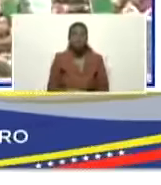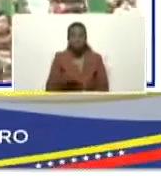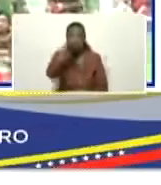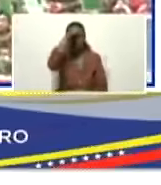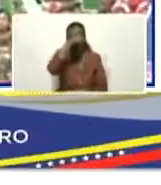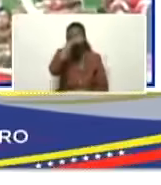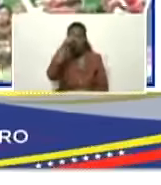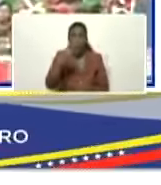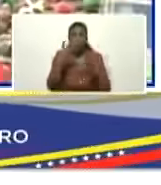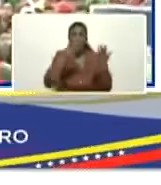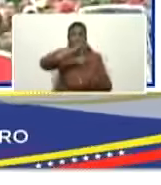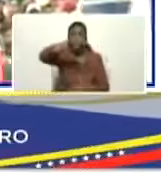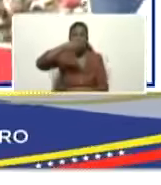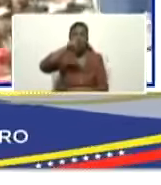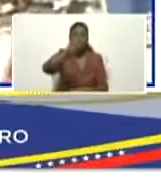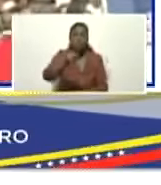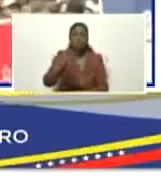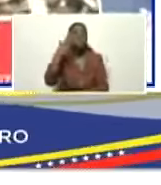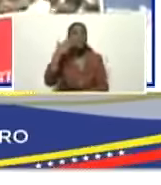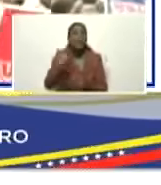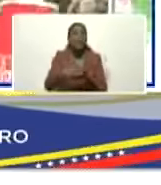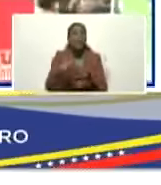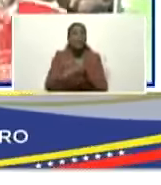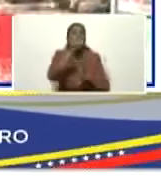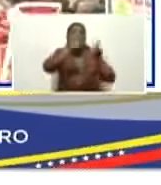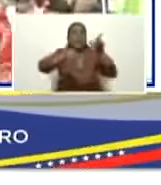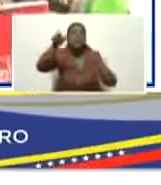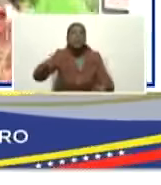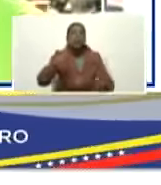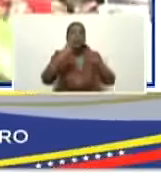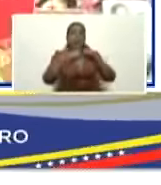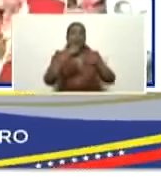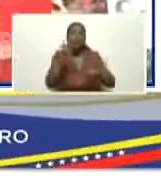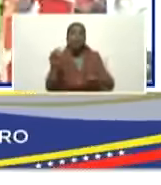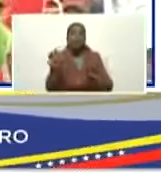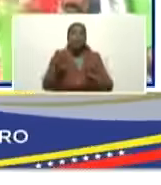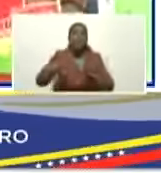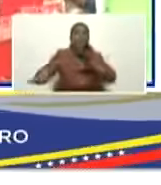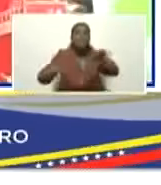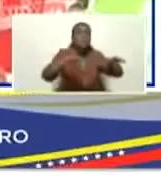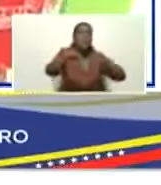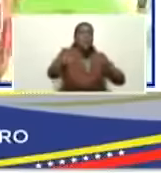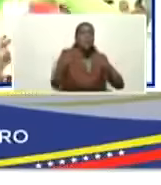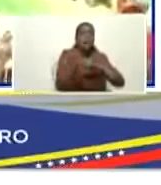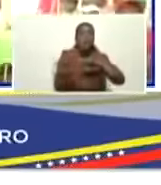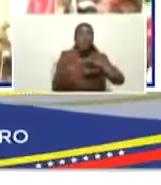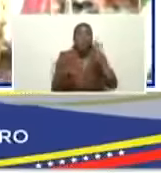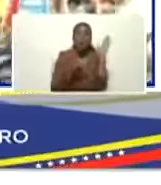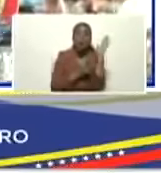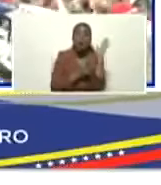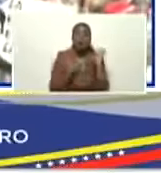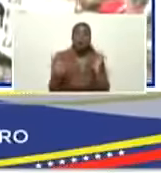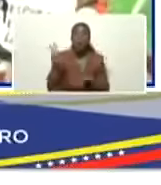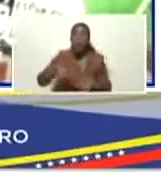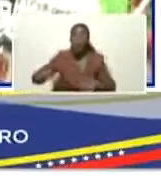Domingo 9 de junio, vamos a ver el 1x10 de todos los estados, todos los municipios, todas las